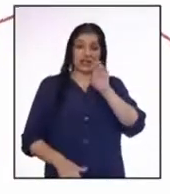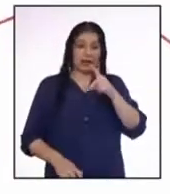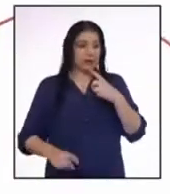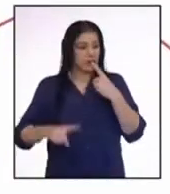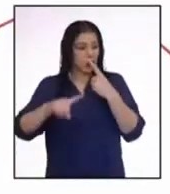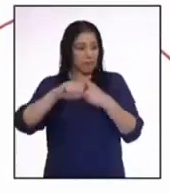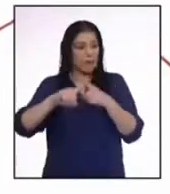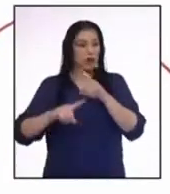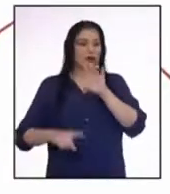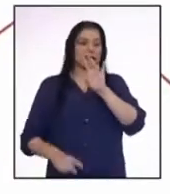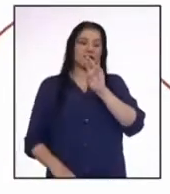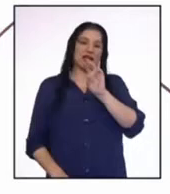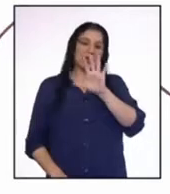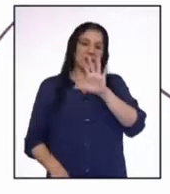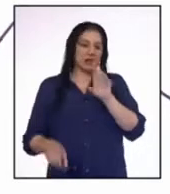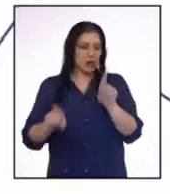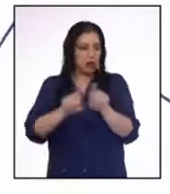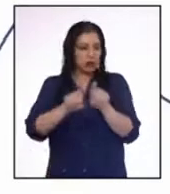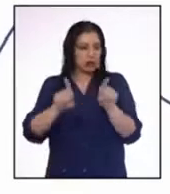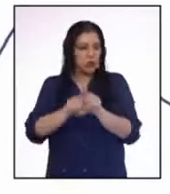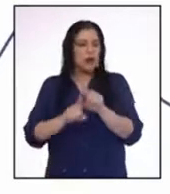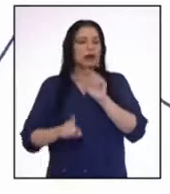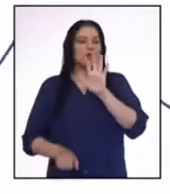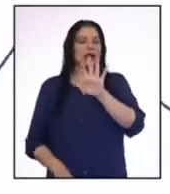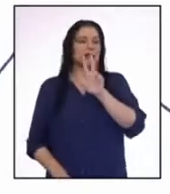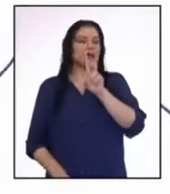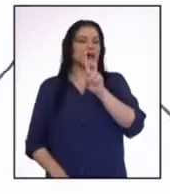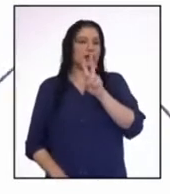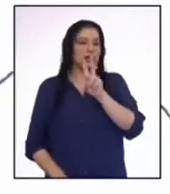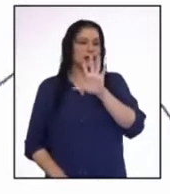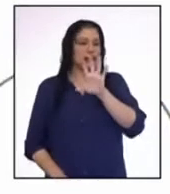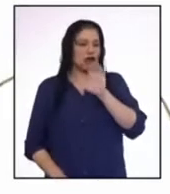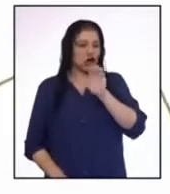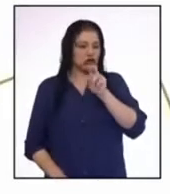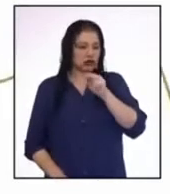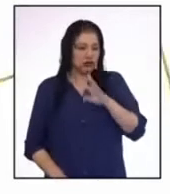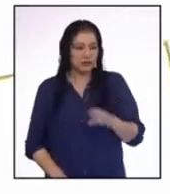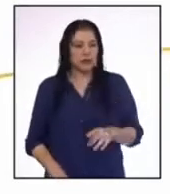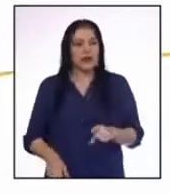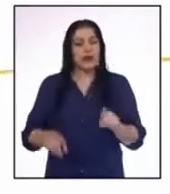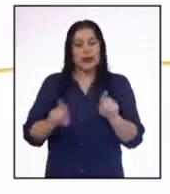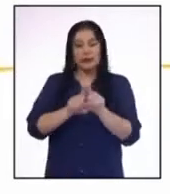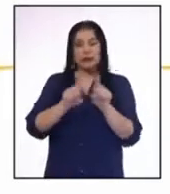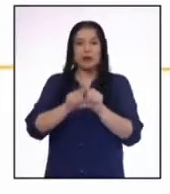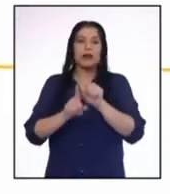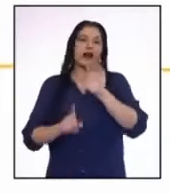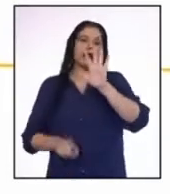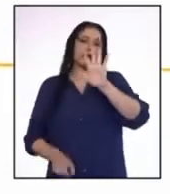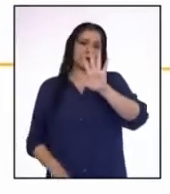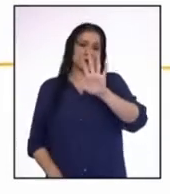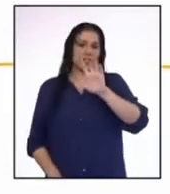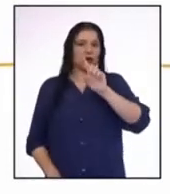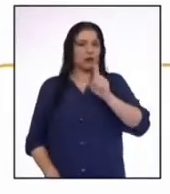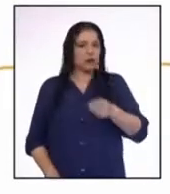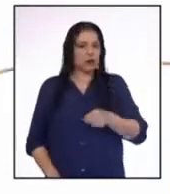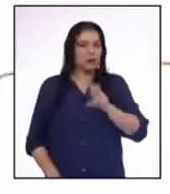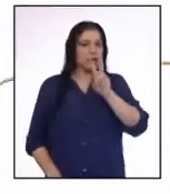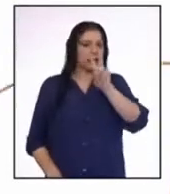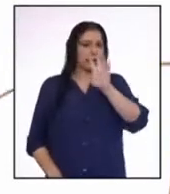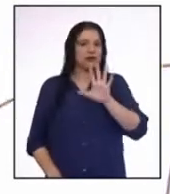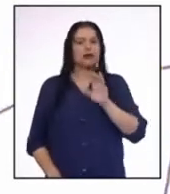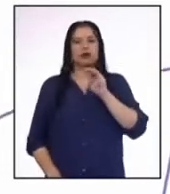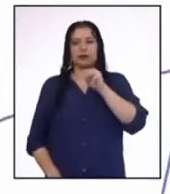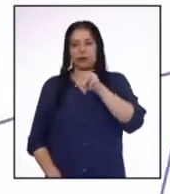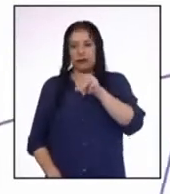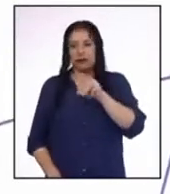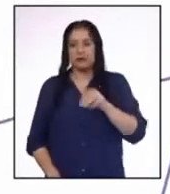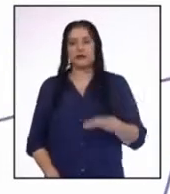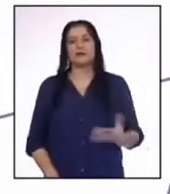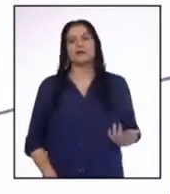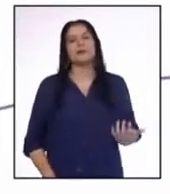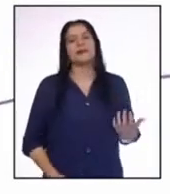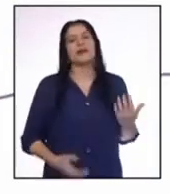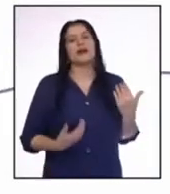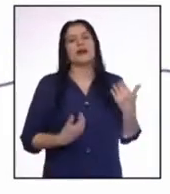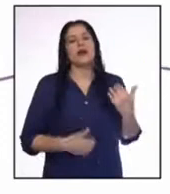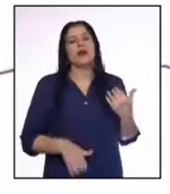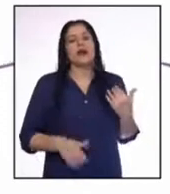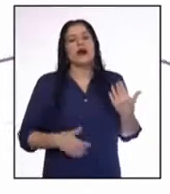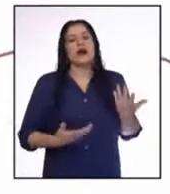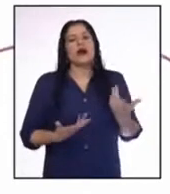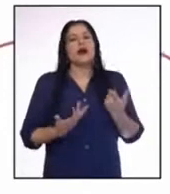centímetros por 75 es igual a 525 centímetros, que es igual a 5,25